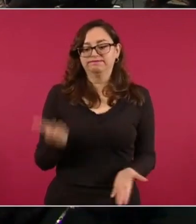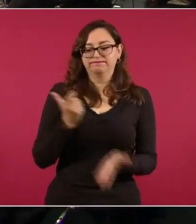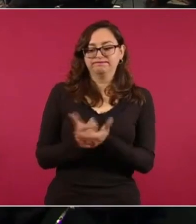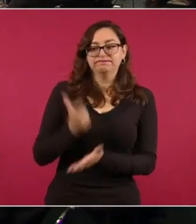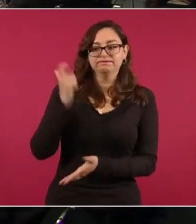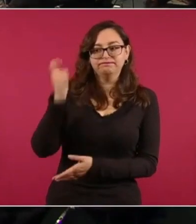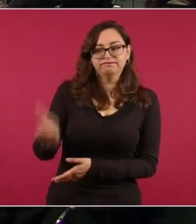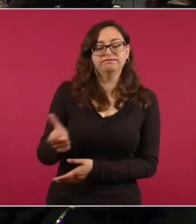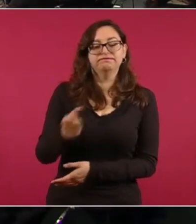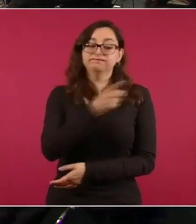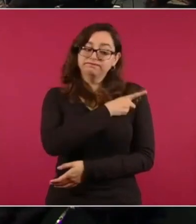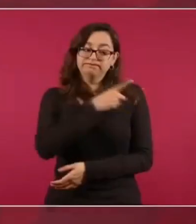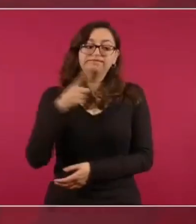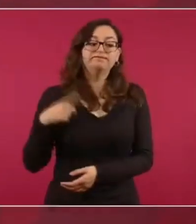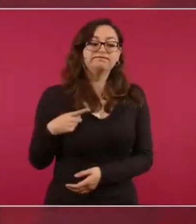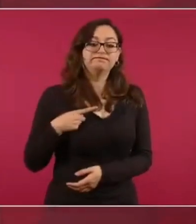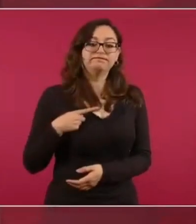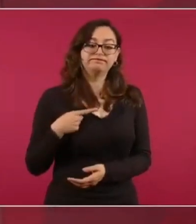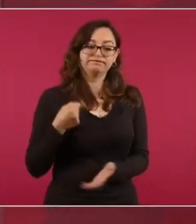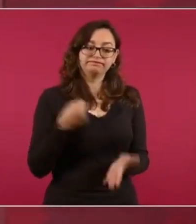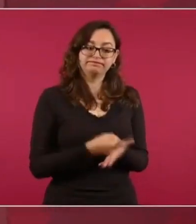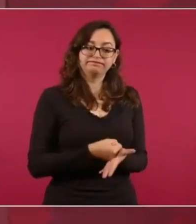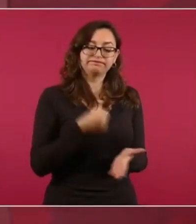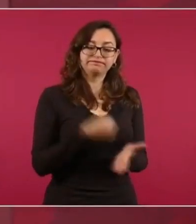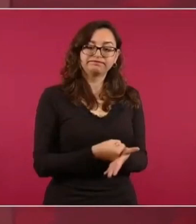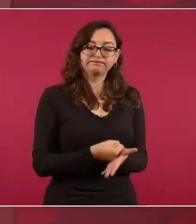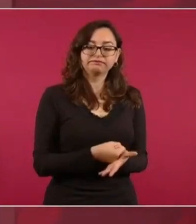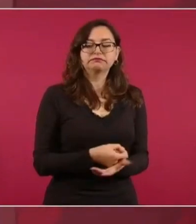Están molestos también los que